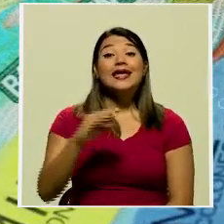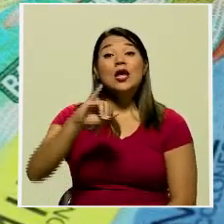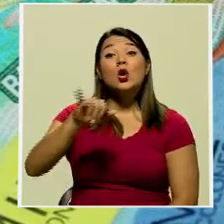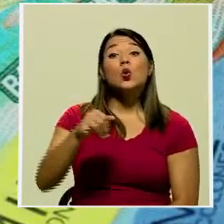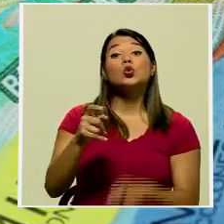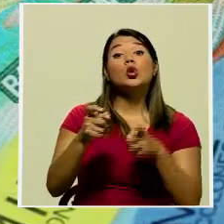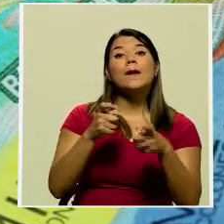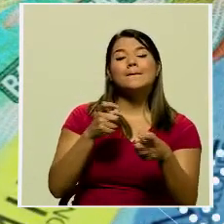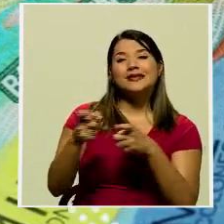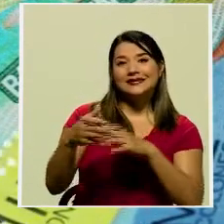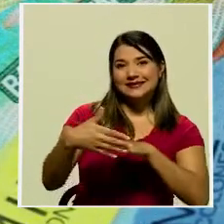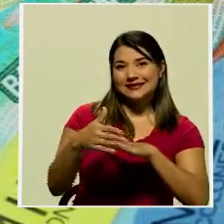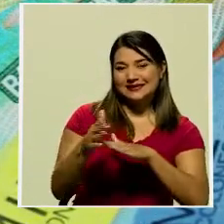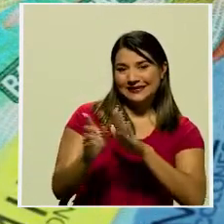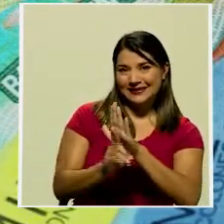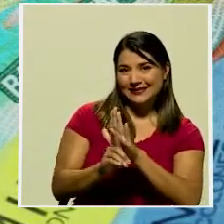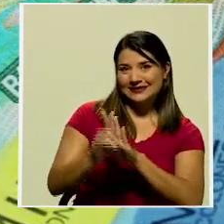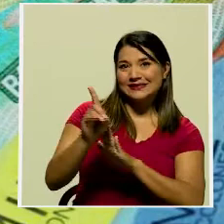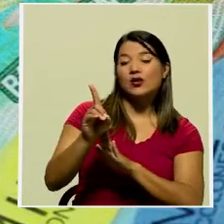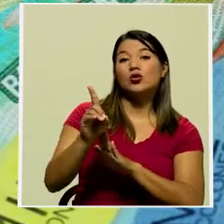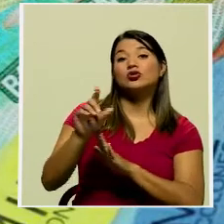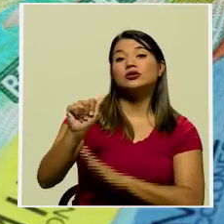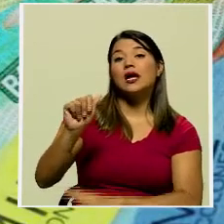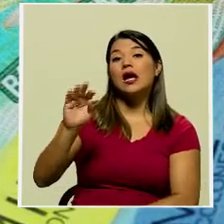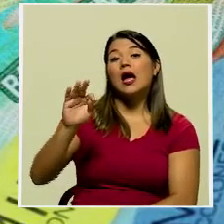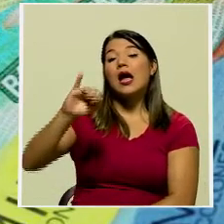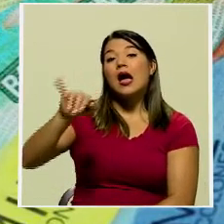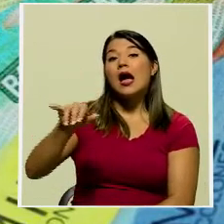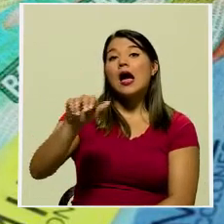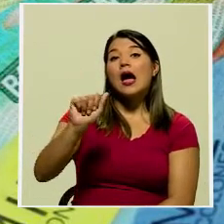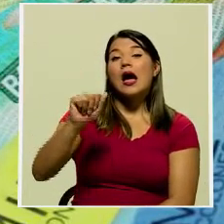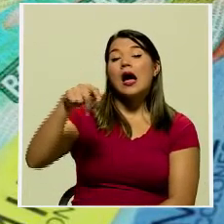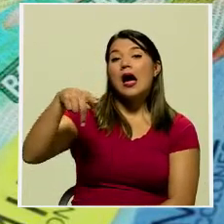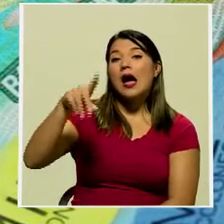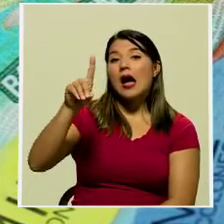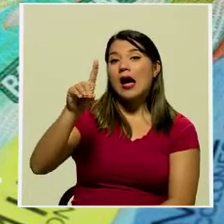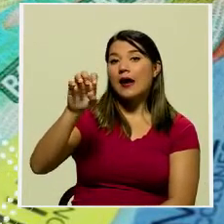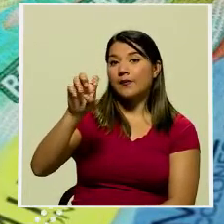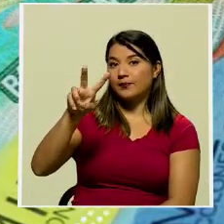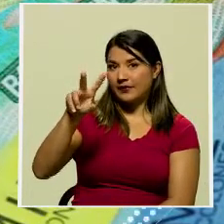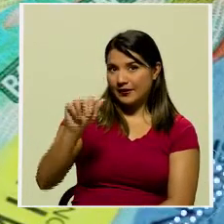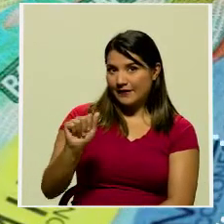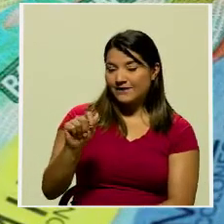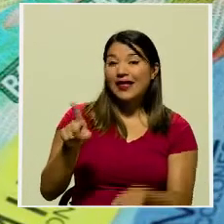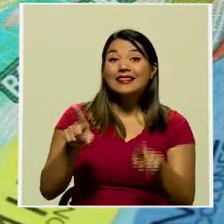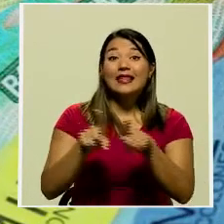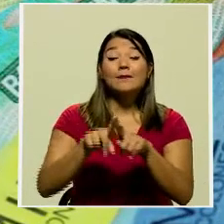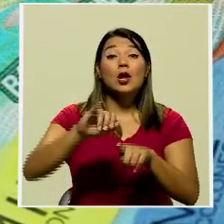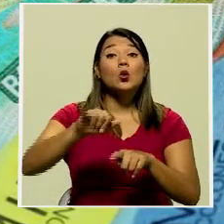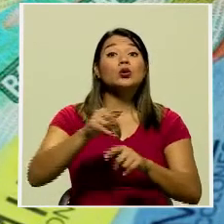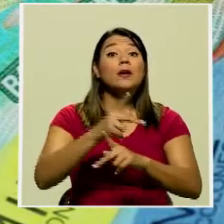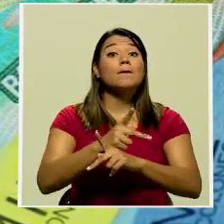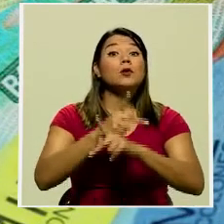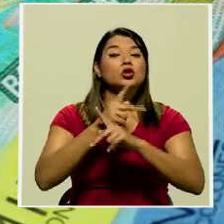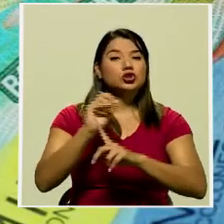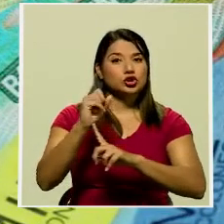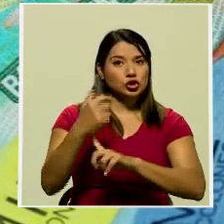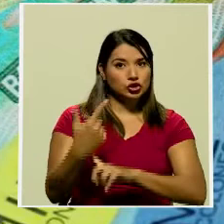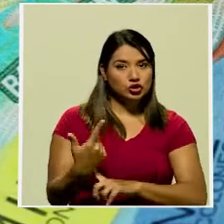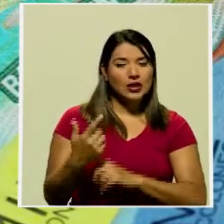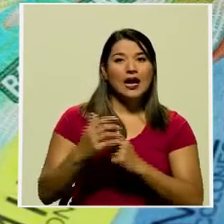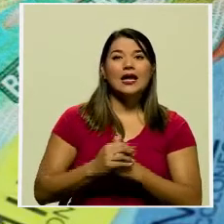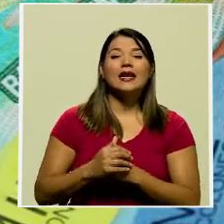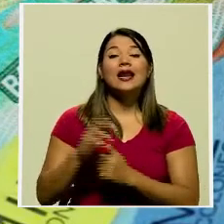Administración Portuaria y de Desarrollo de la Vertiente Atlántica, JAPDEVA. También tenemos ahí a la Junta de Protección Social,